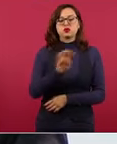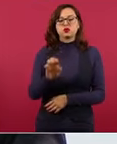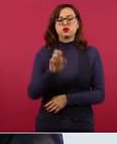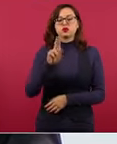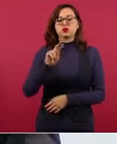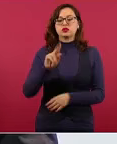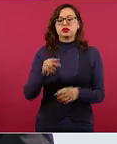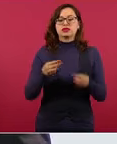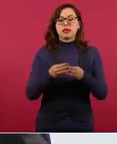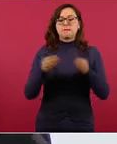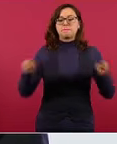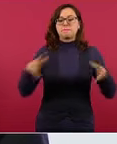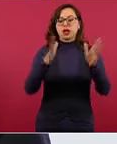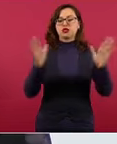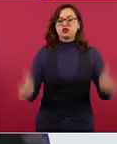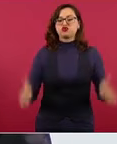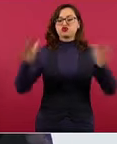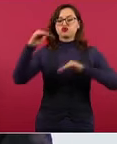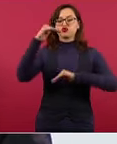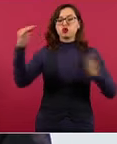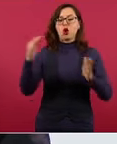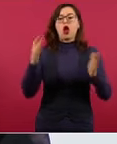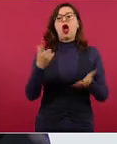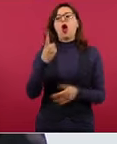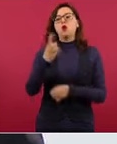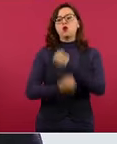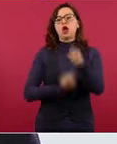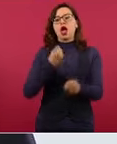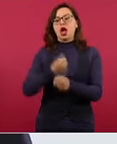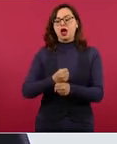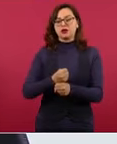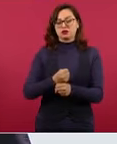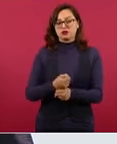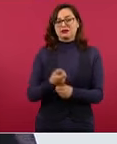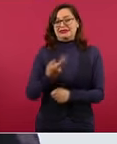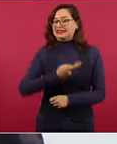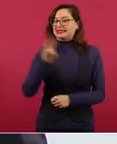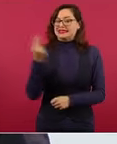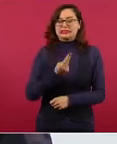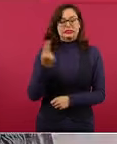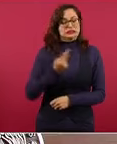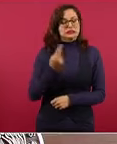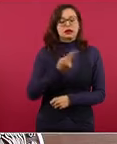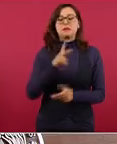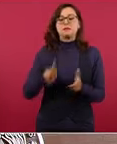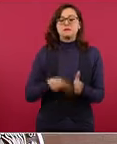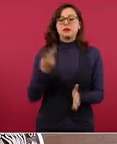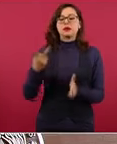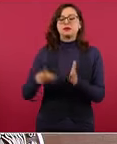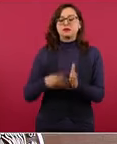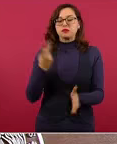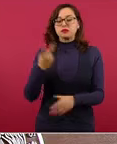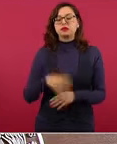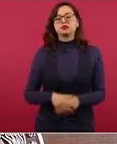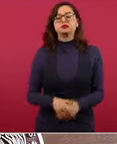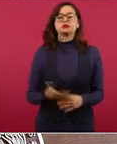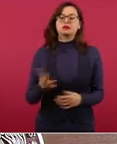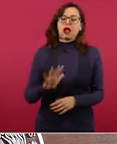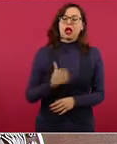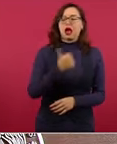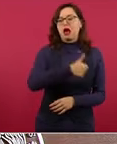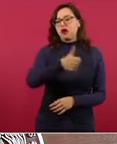al año la dotación que se puede dar con estos volúmenes de agua la población serán entre